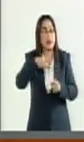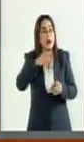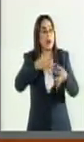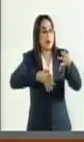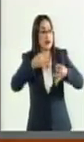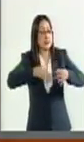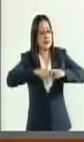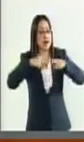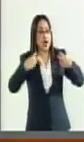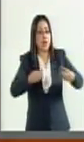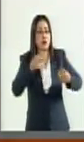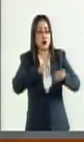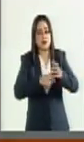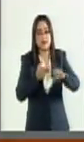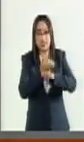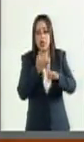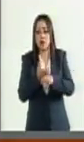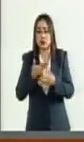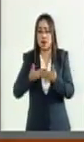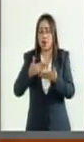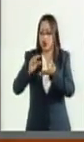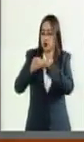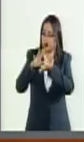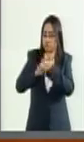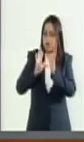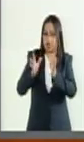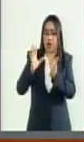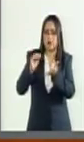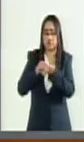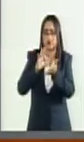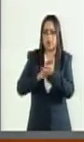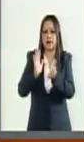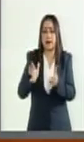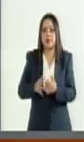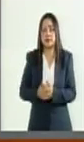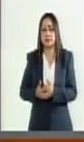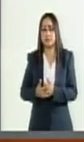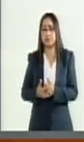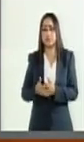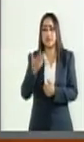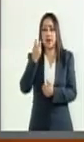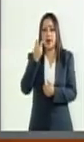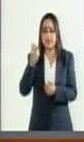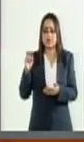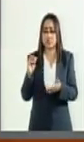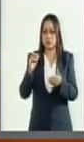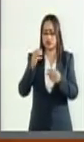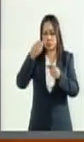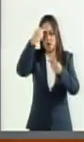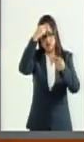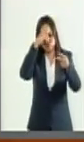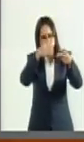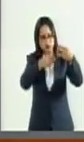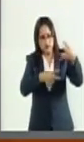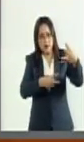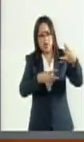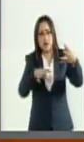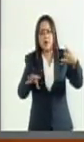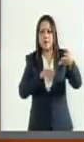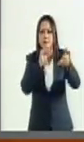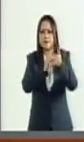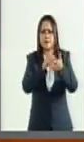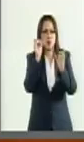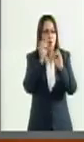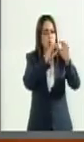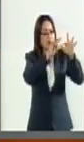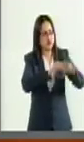los magistrados locales, como ahora sí lo contiene la iniciativa. Todas estas observaciones ya no forman parte del